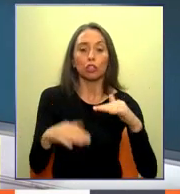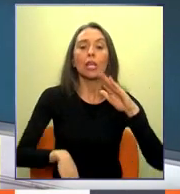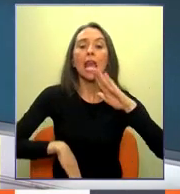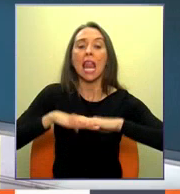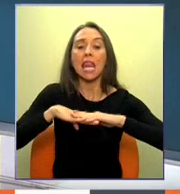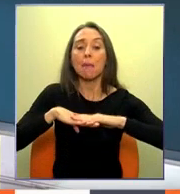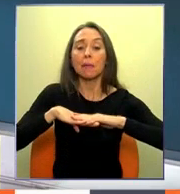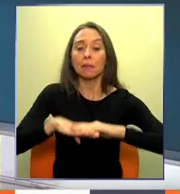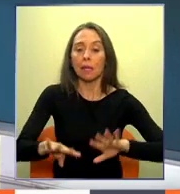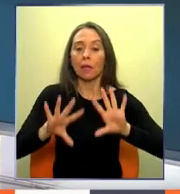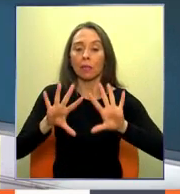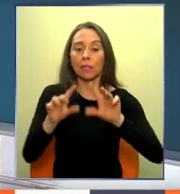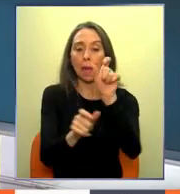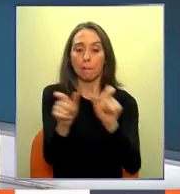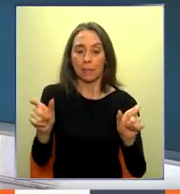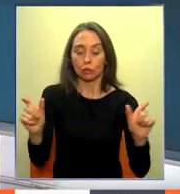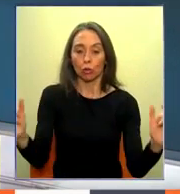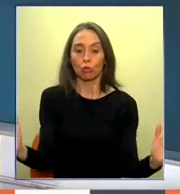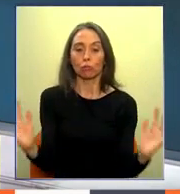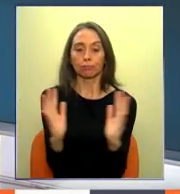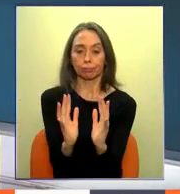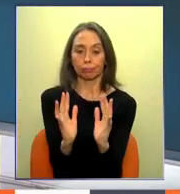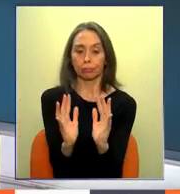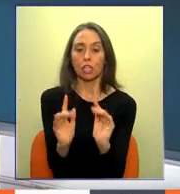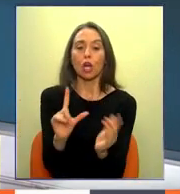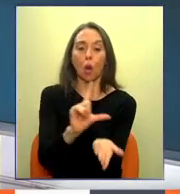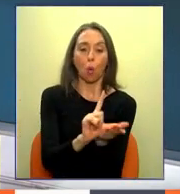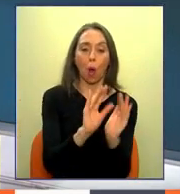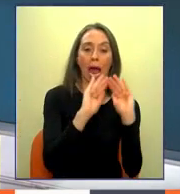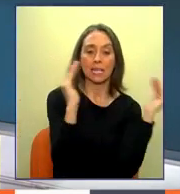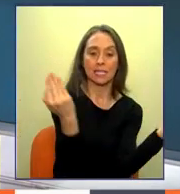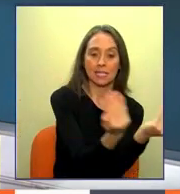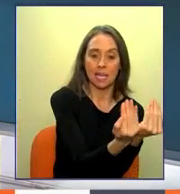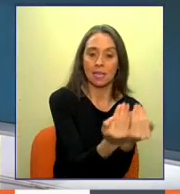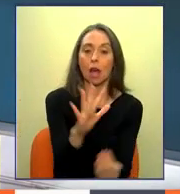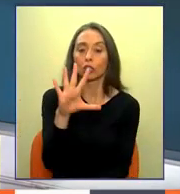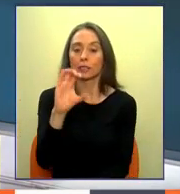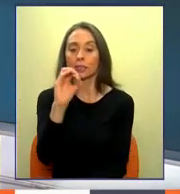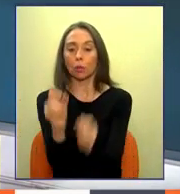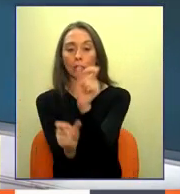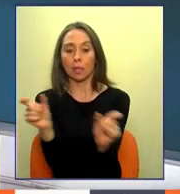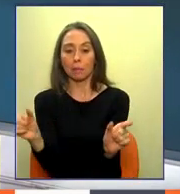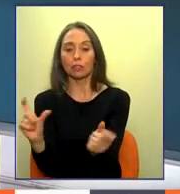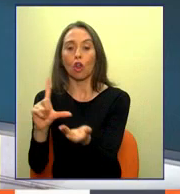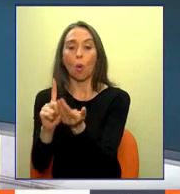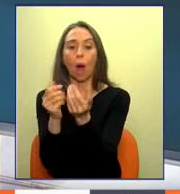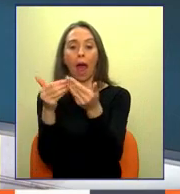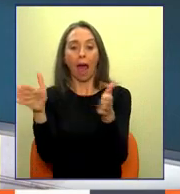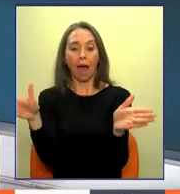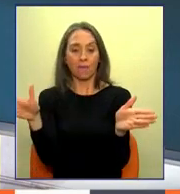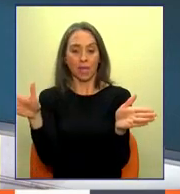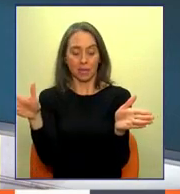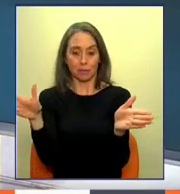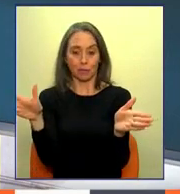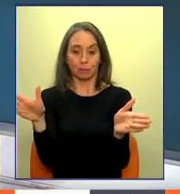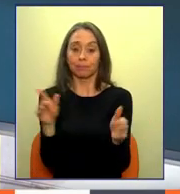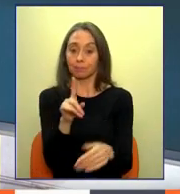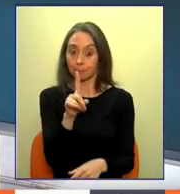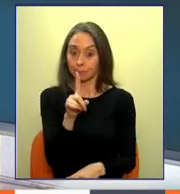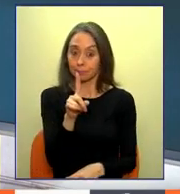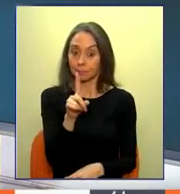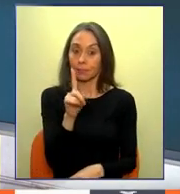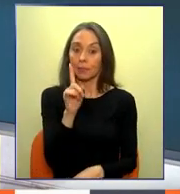de 10 personas en lugares cerrados y hasta 50 personas en lugares abiertos, eso sí,